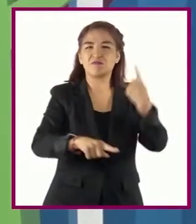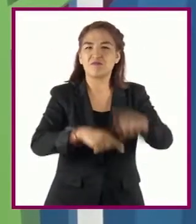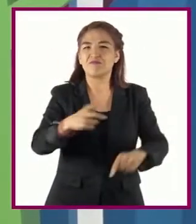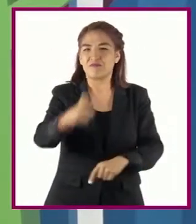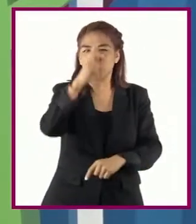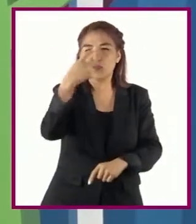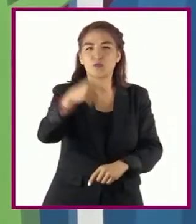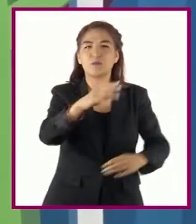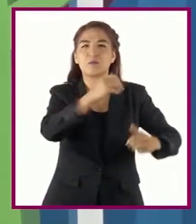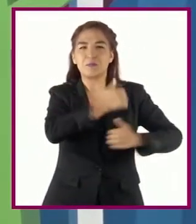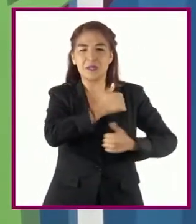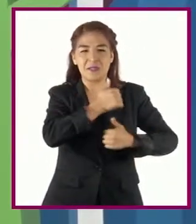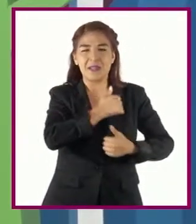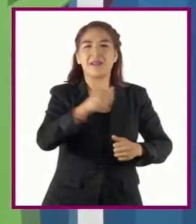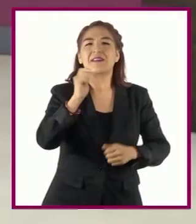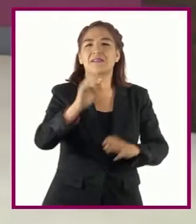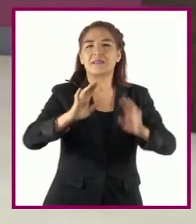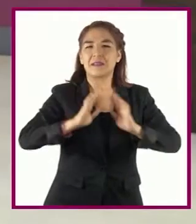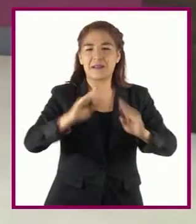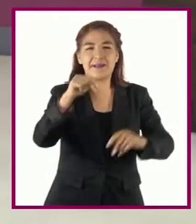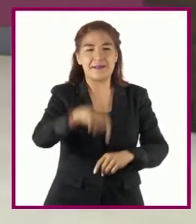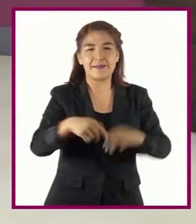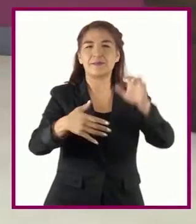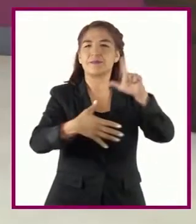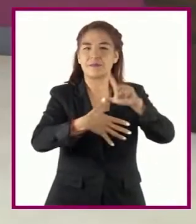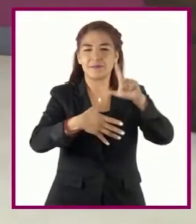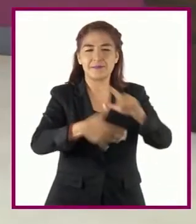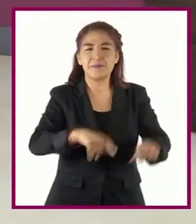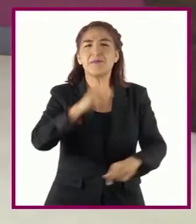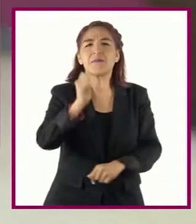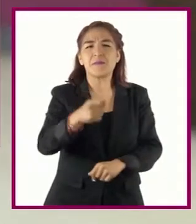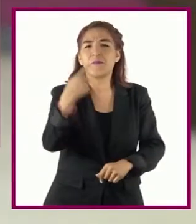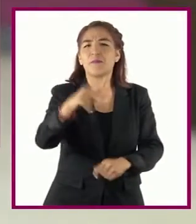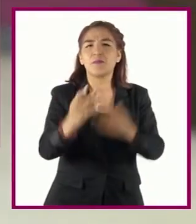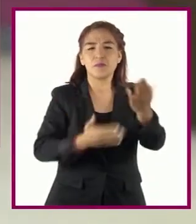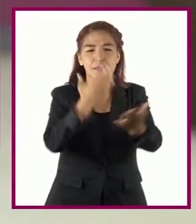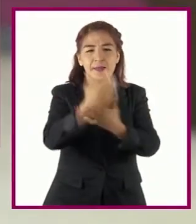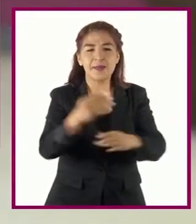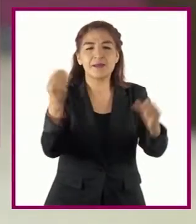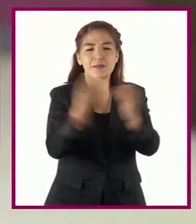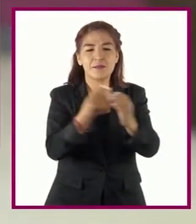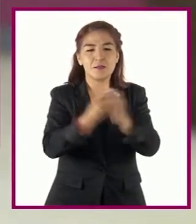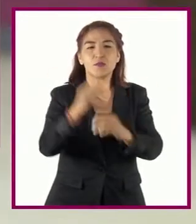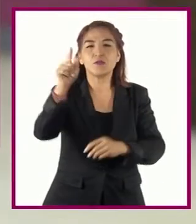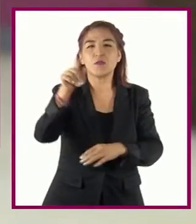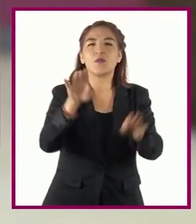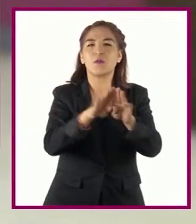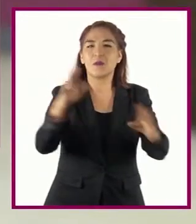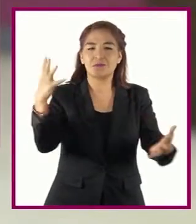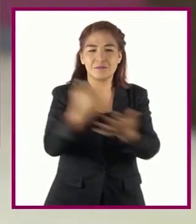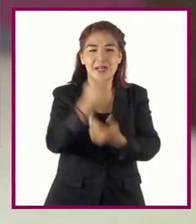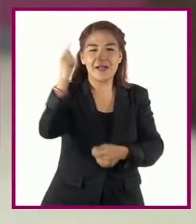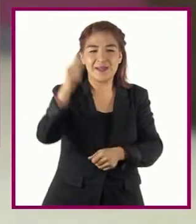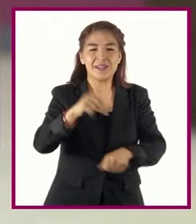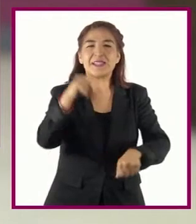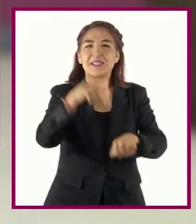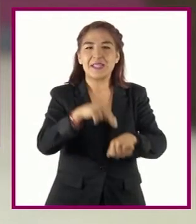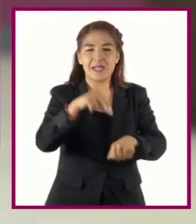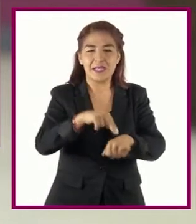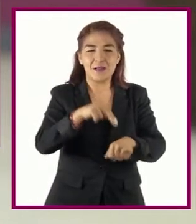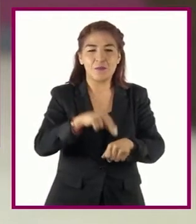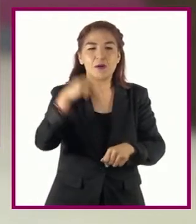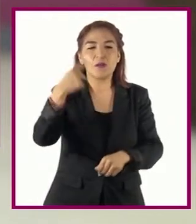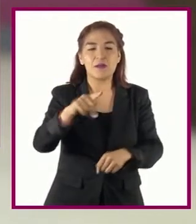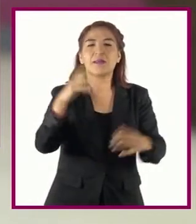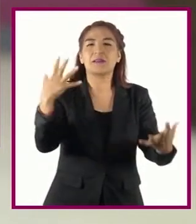de Sudamérica. En la sesión de hoy, nuestro propósito será analizar el triunfo sandinista en Nicaragua, el ascenso